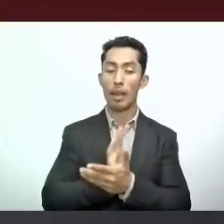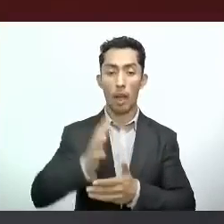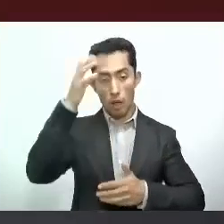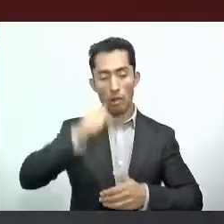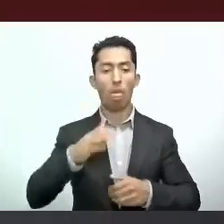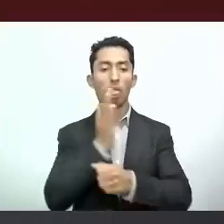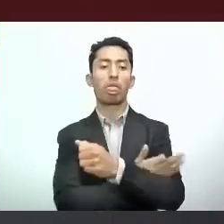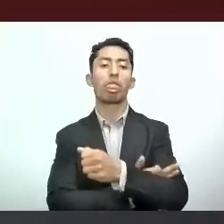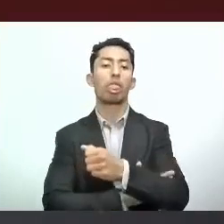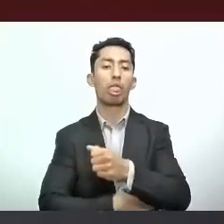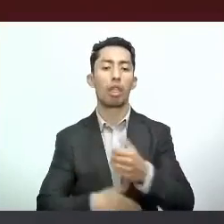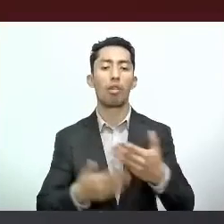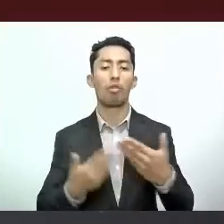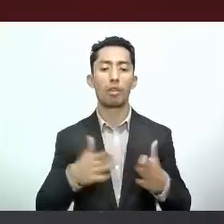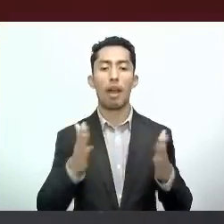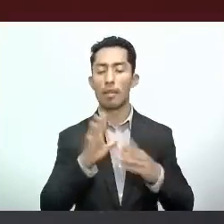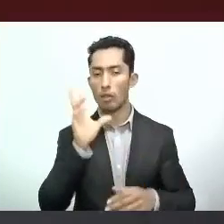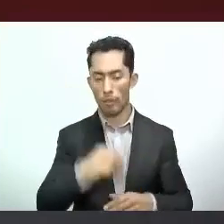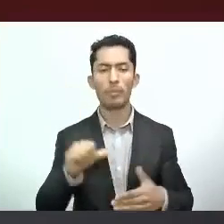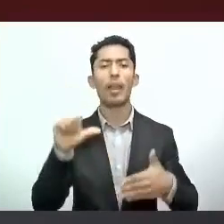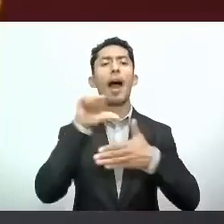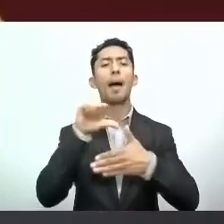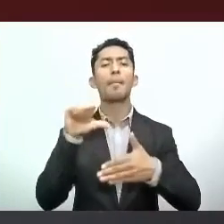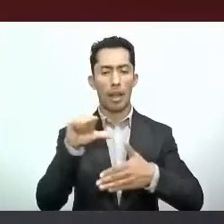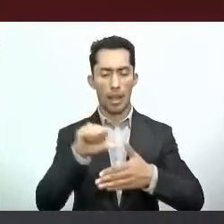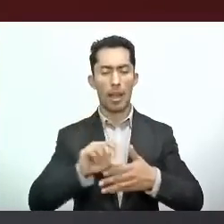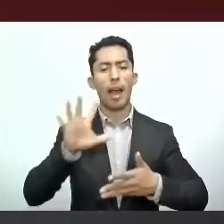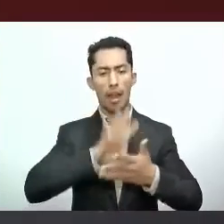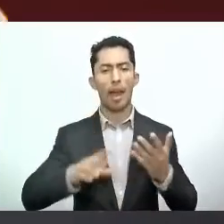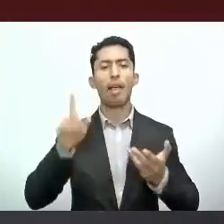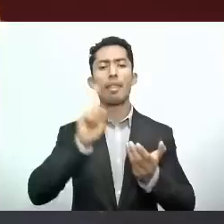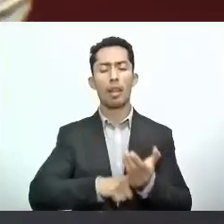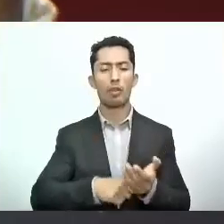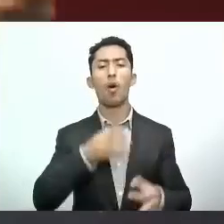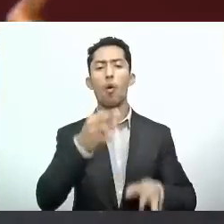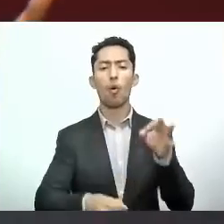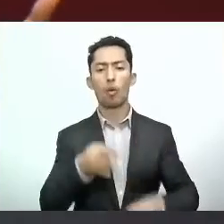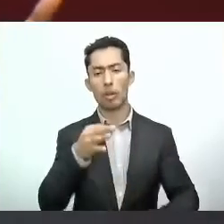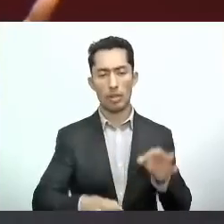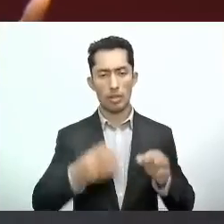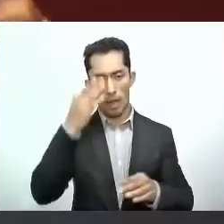justicia abierta. Ya en América Latina, los poderes judiciales están